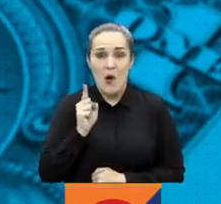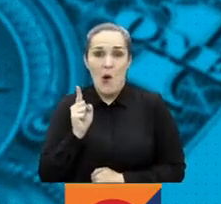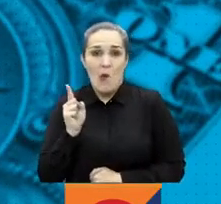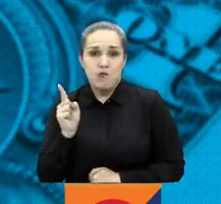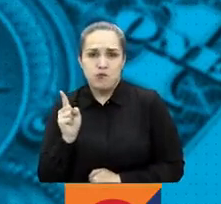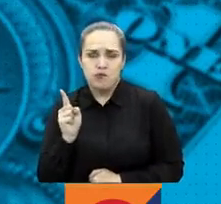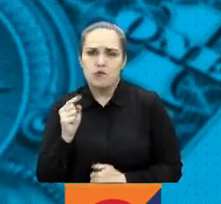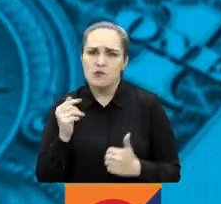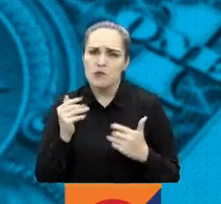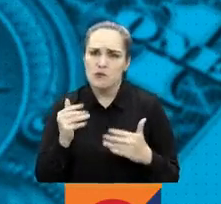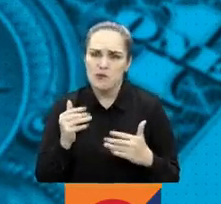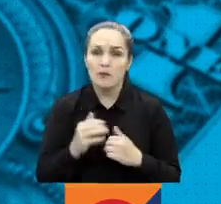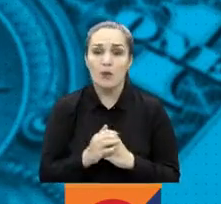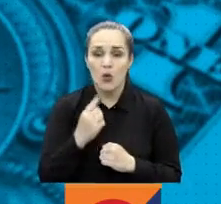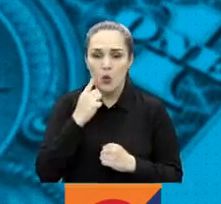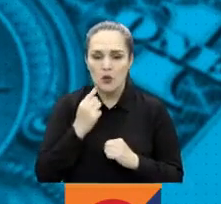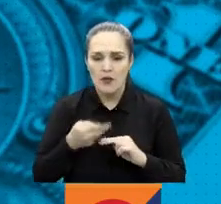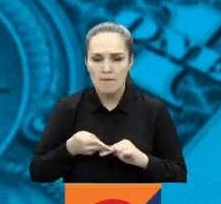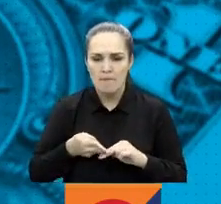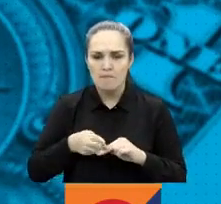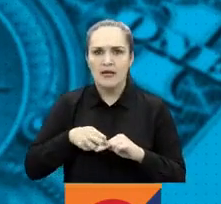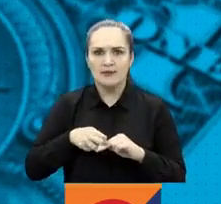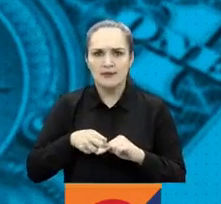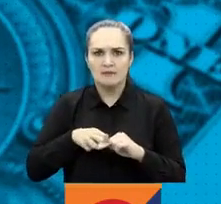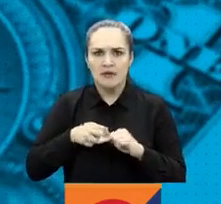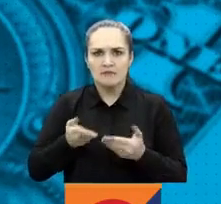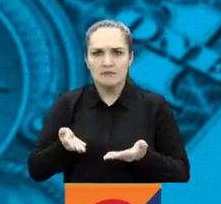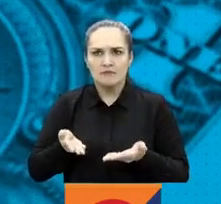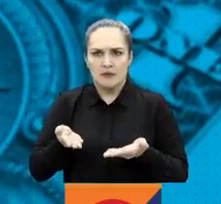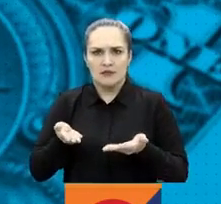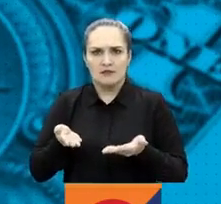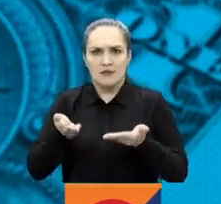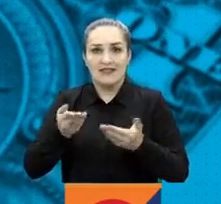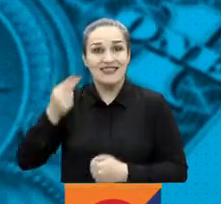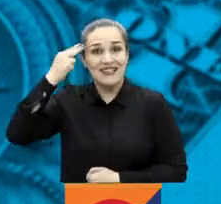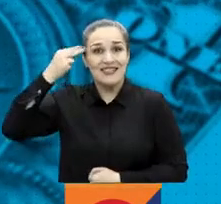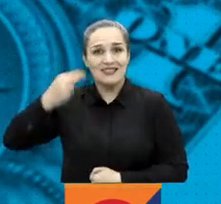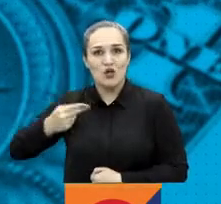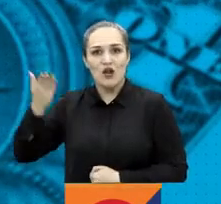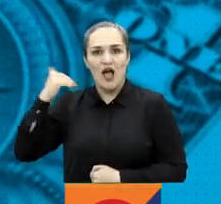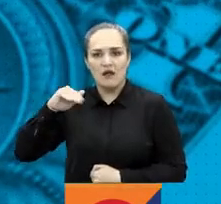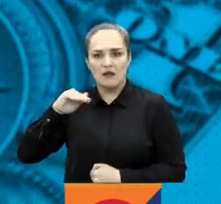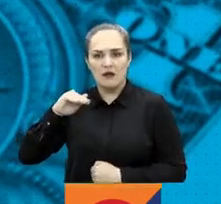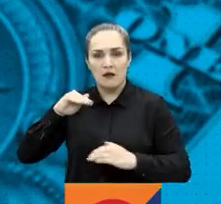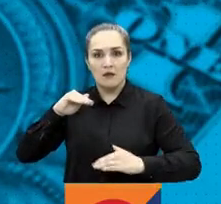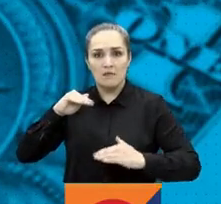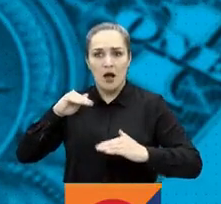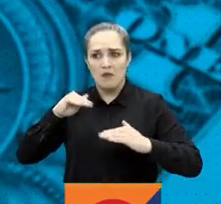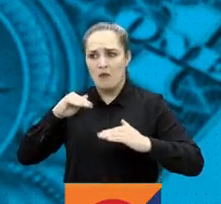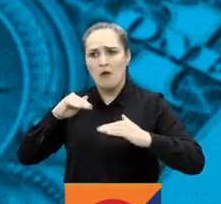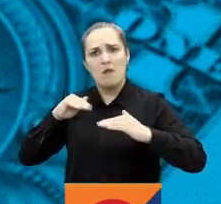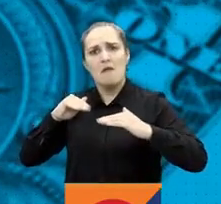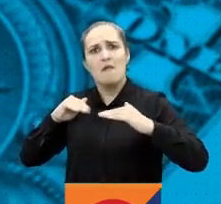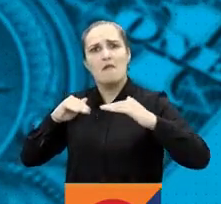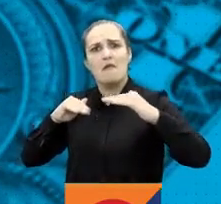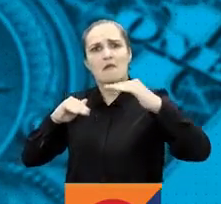4.630 pesos. Día a día sigue rompiendo su precio máximo en la historia del país. Precio del dólar en Colombia en este